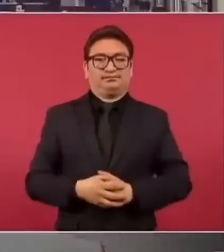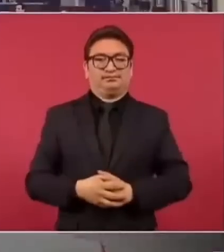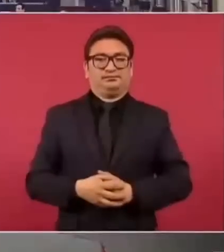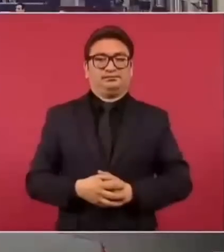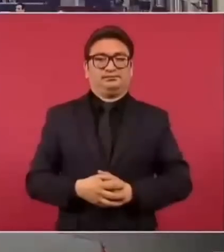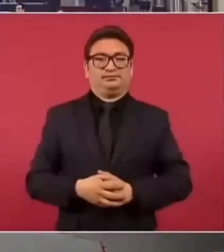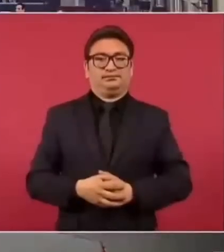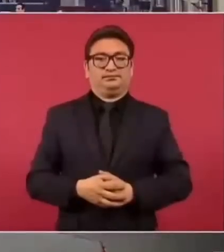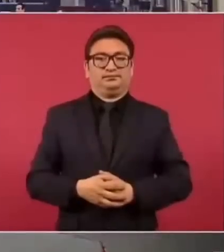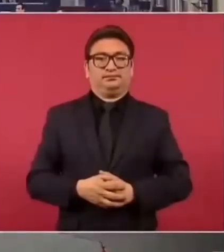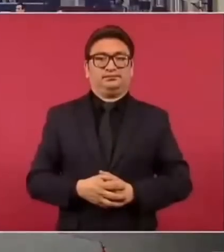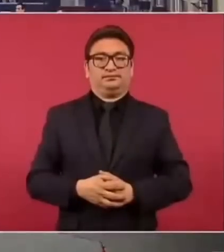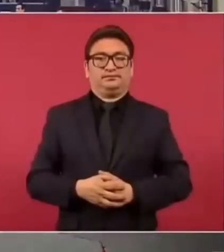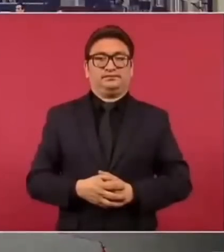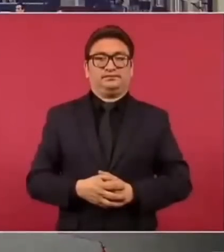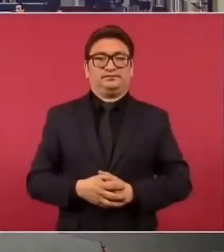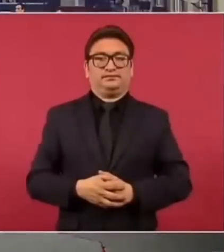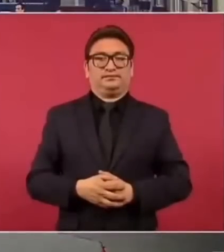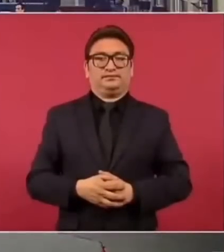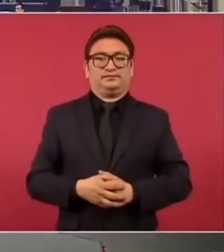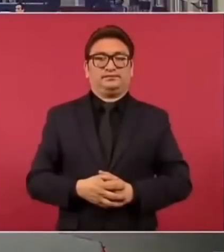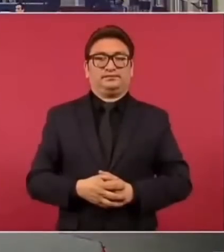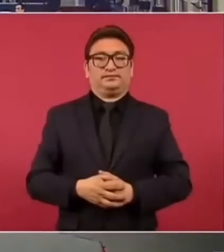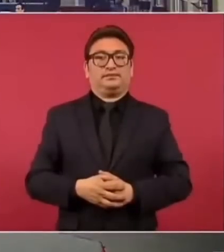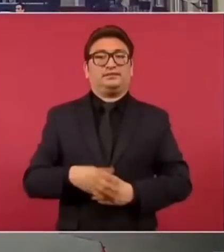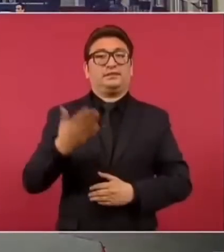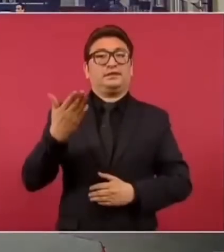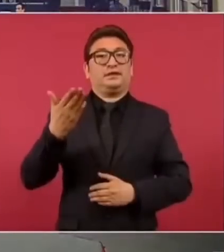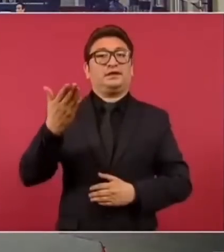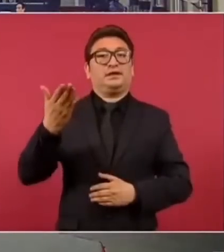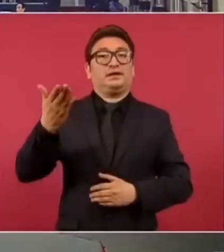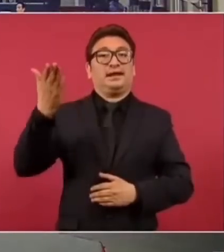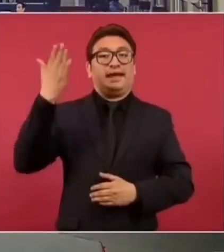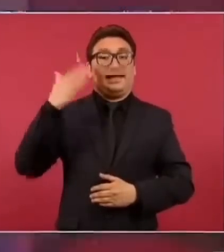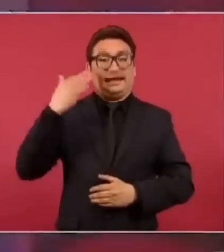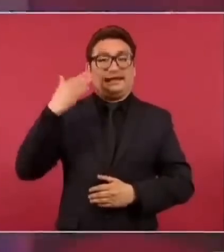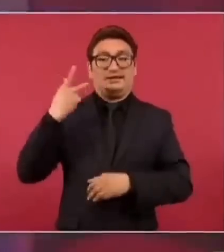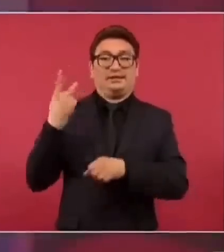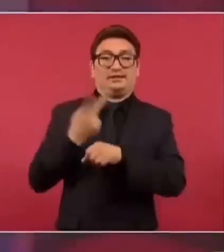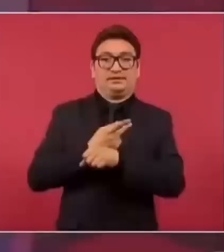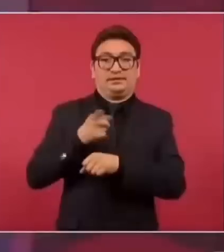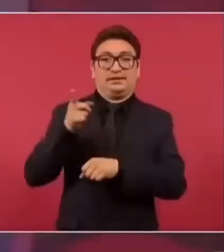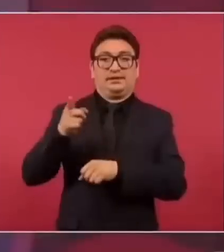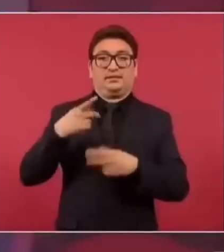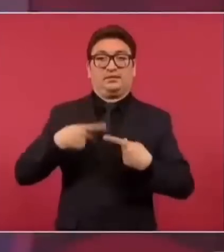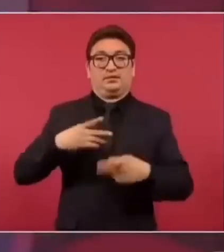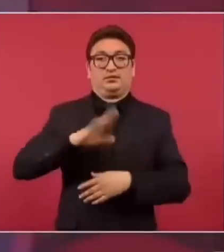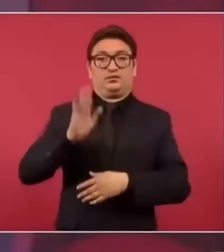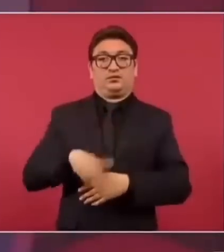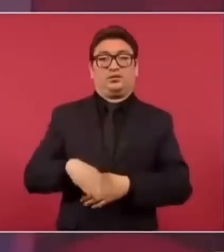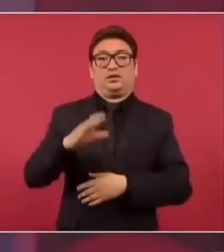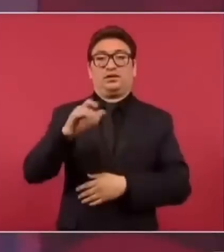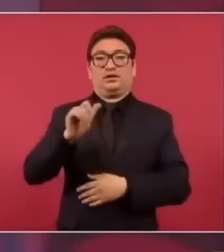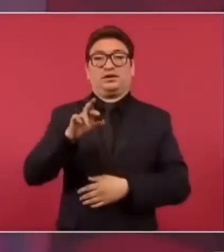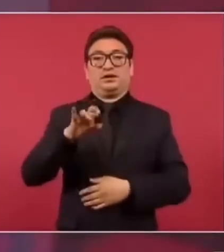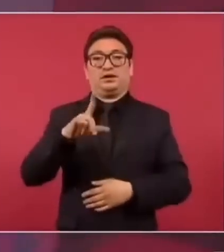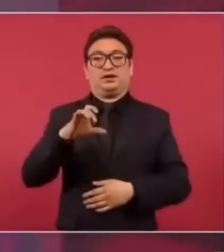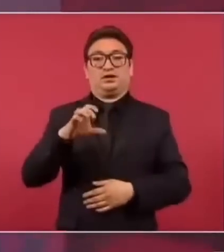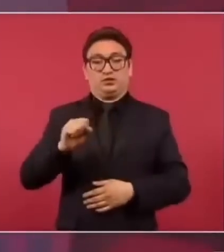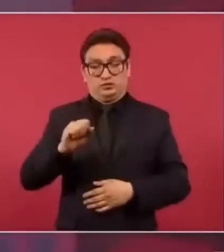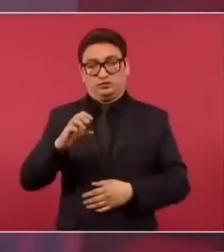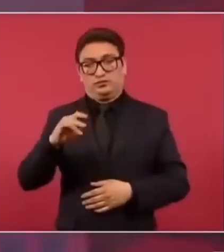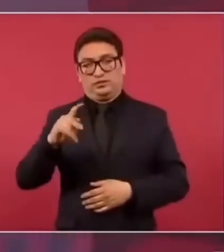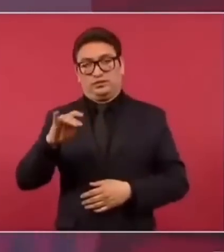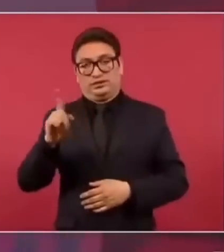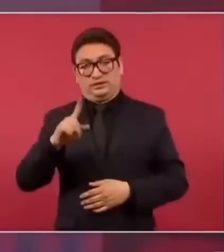Antes había sucedido lo del finado Carlos Madrazo, que también quiso democratizar